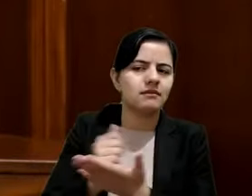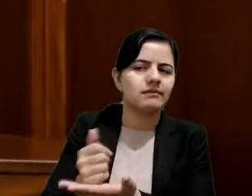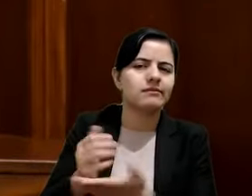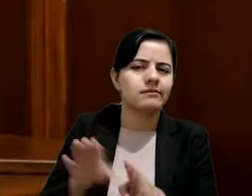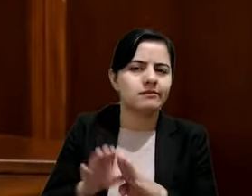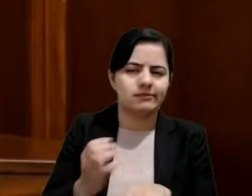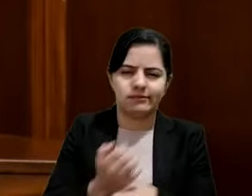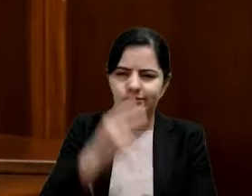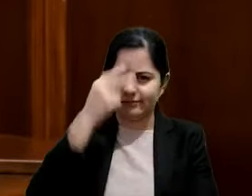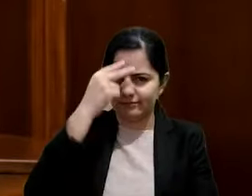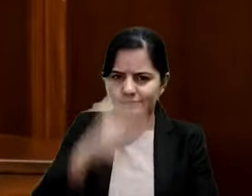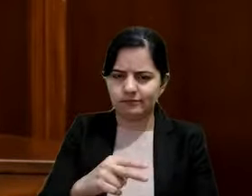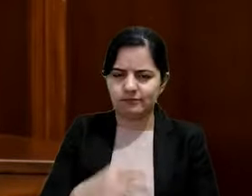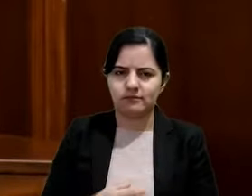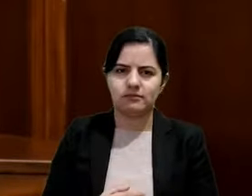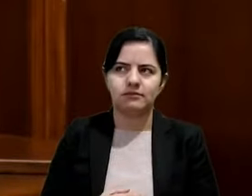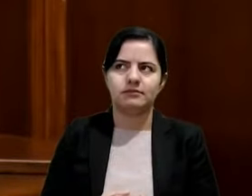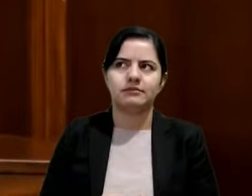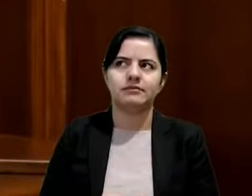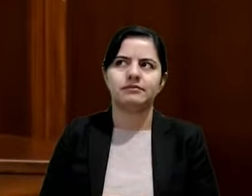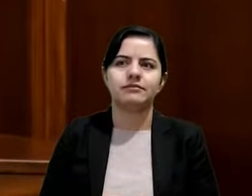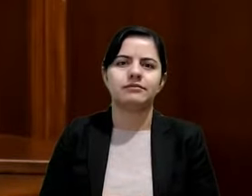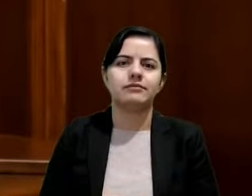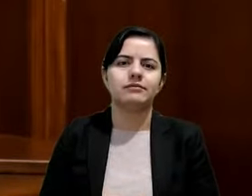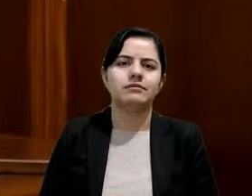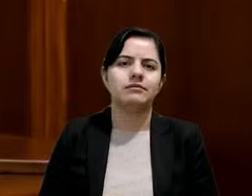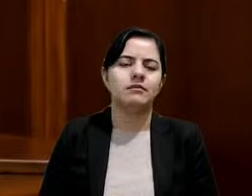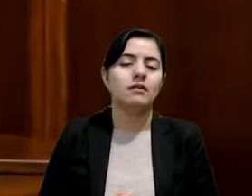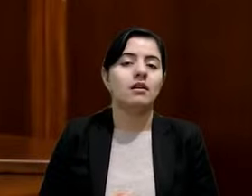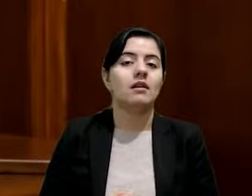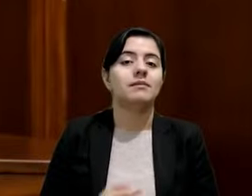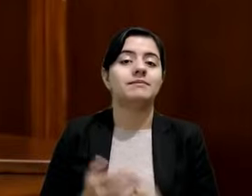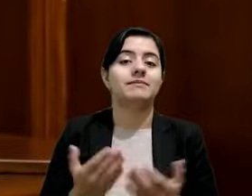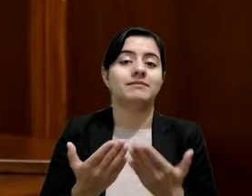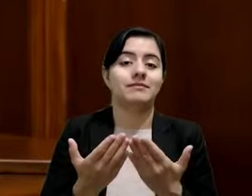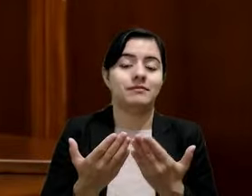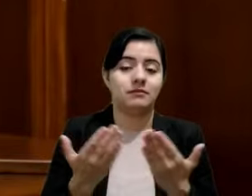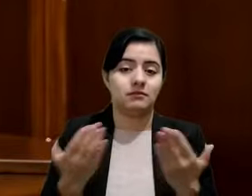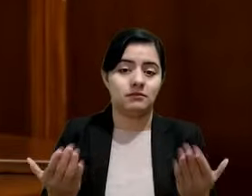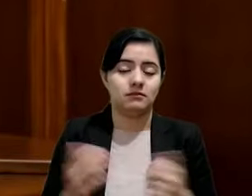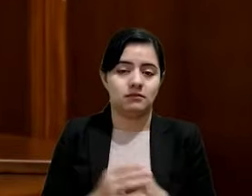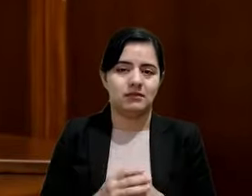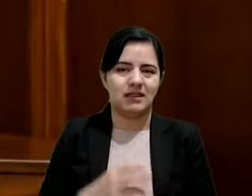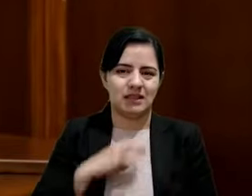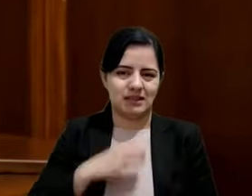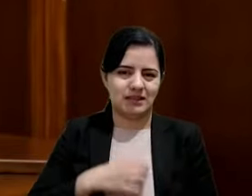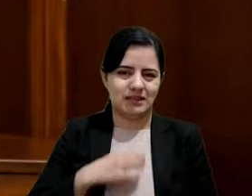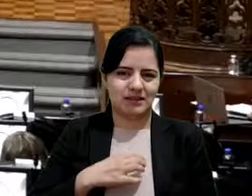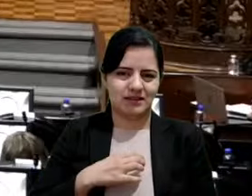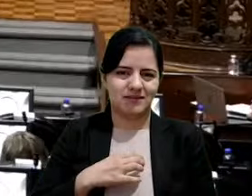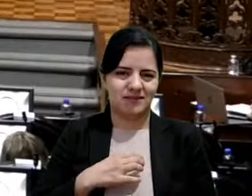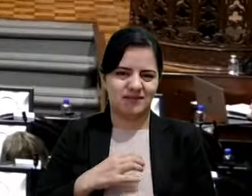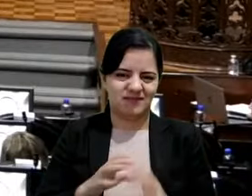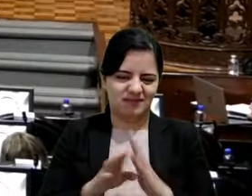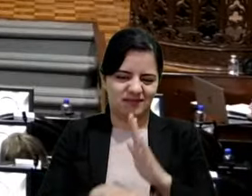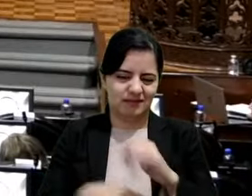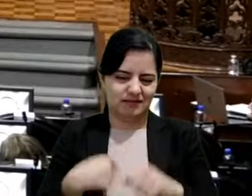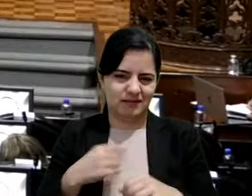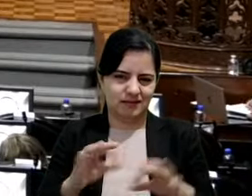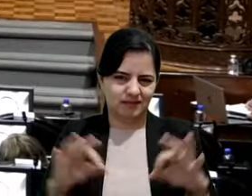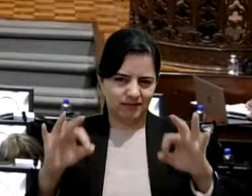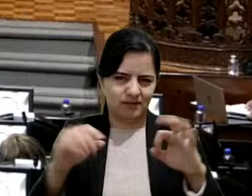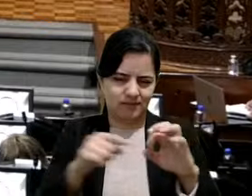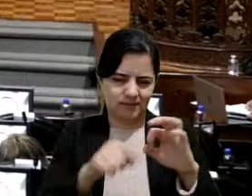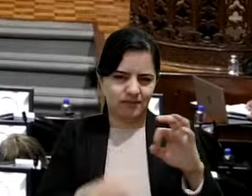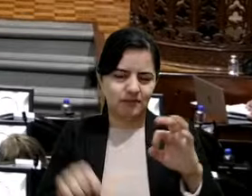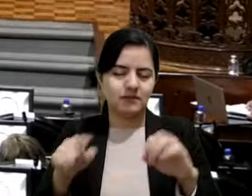el cáncer de cuello uterino también representa una de las causas principales de morb mortalidad de